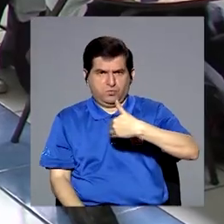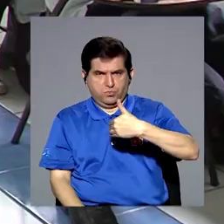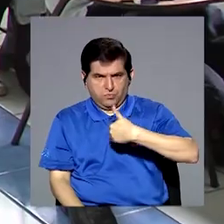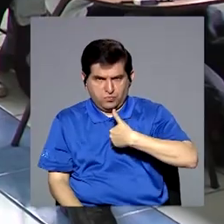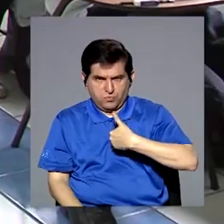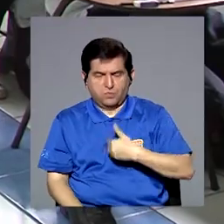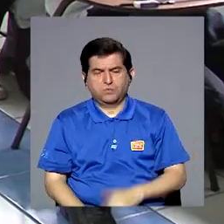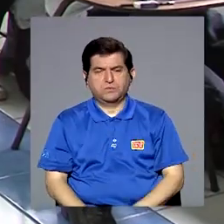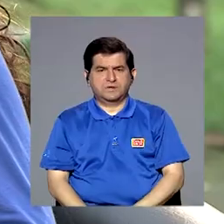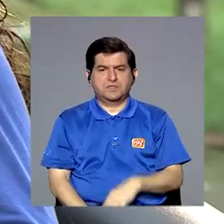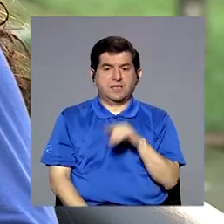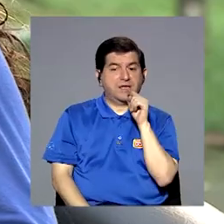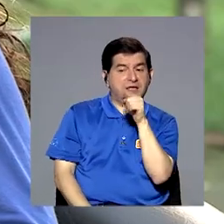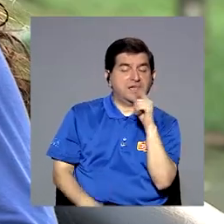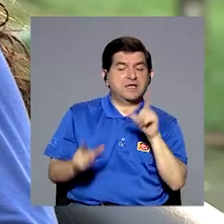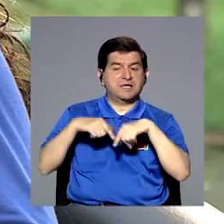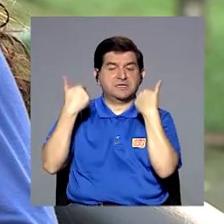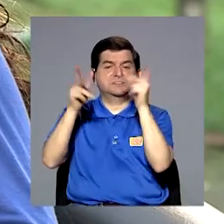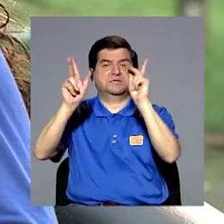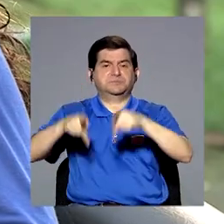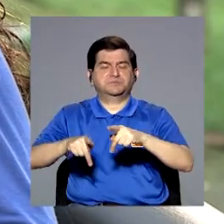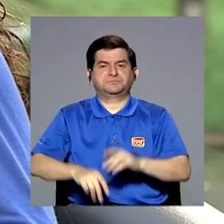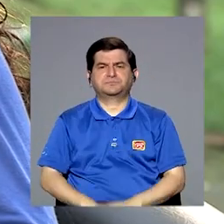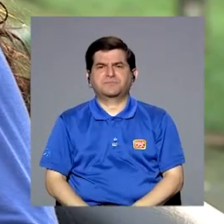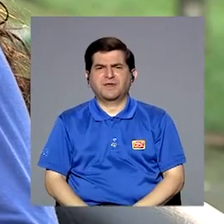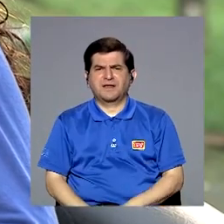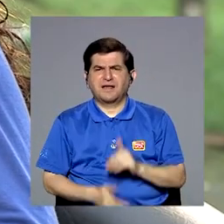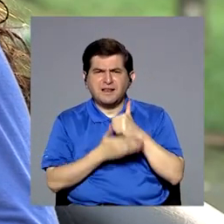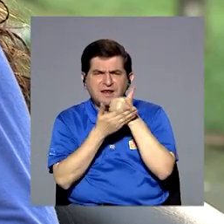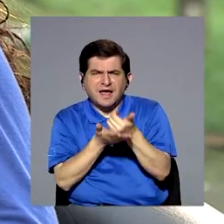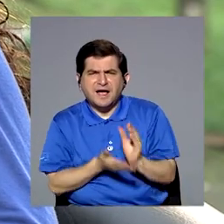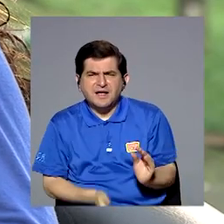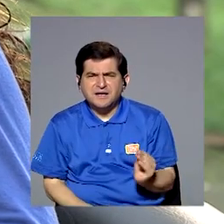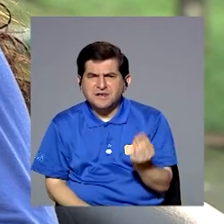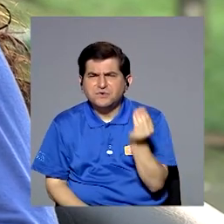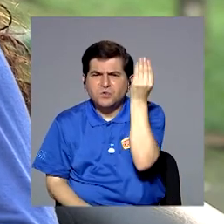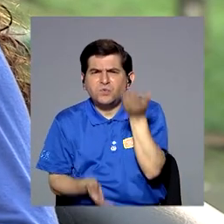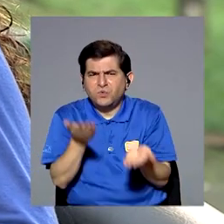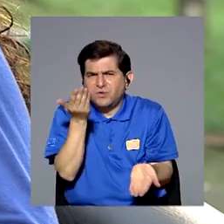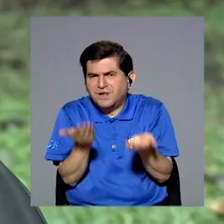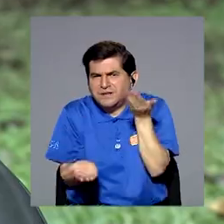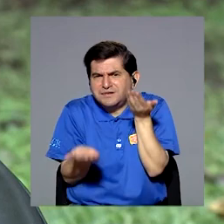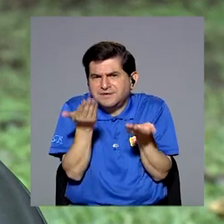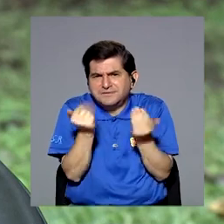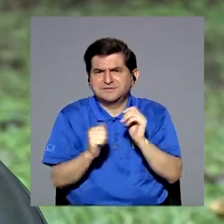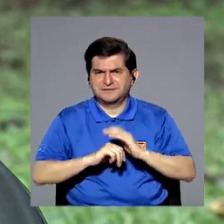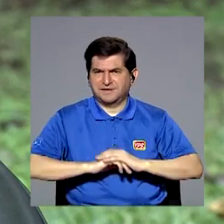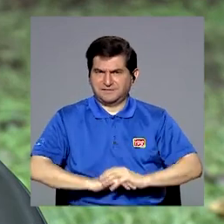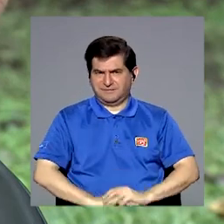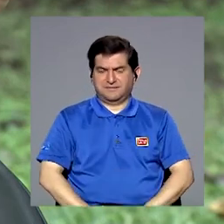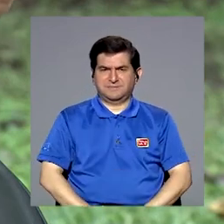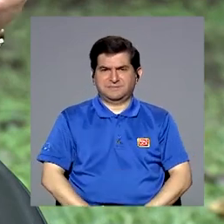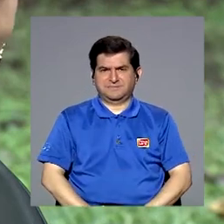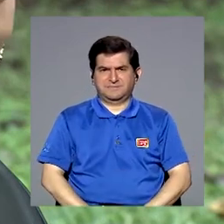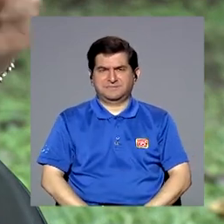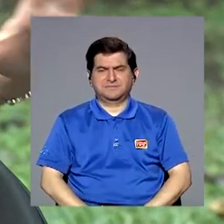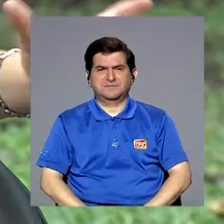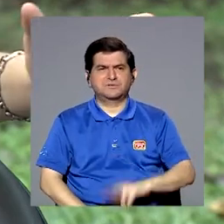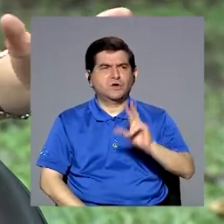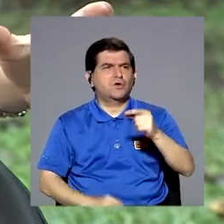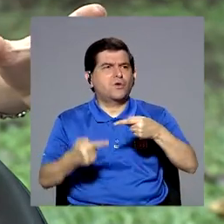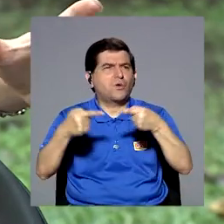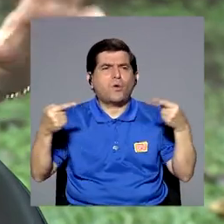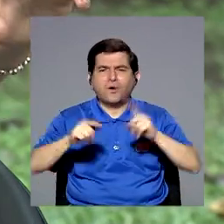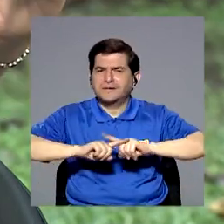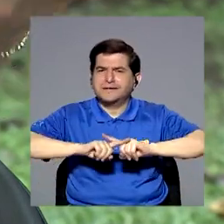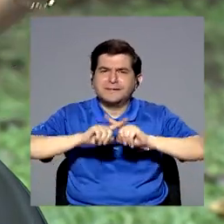tenemos de ese grupo de personas. Uh-huh. Eso les sirve a los chicos para, digamos, no